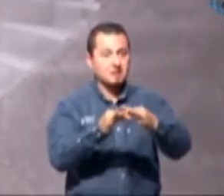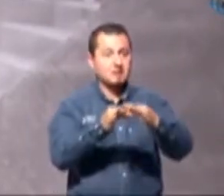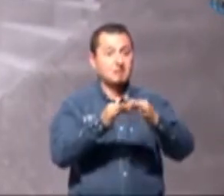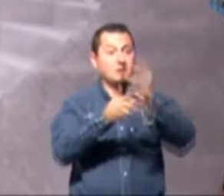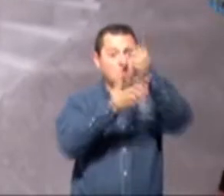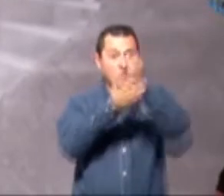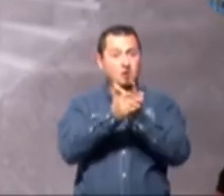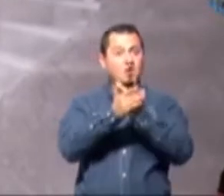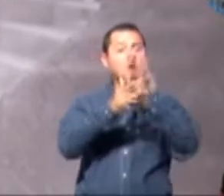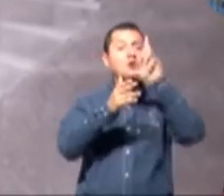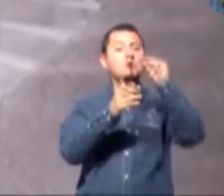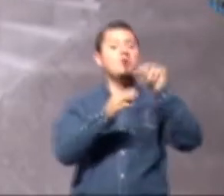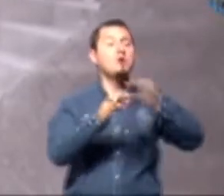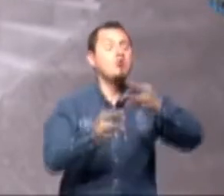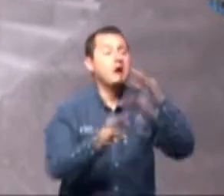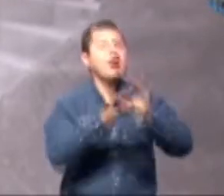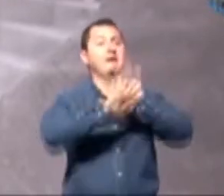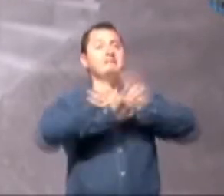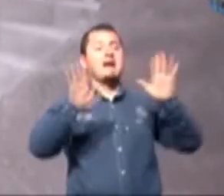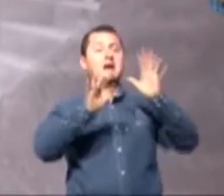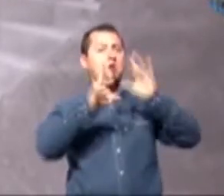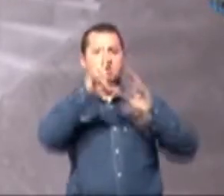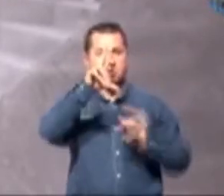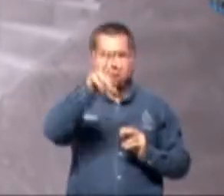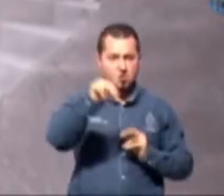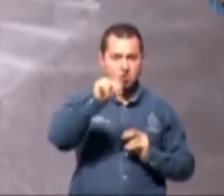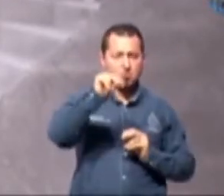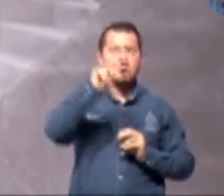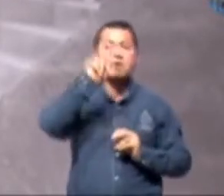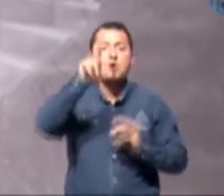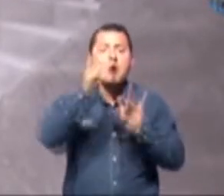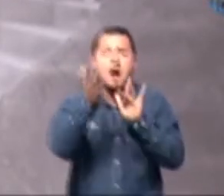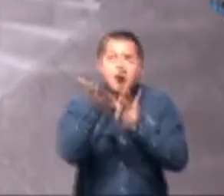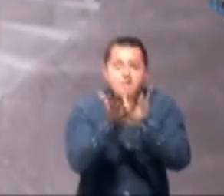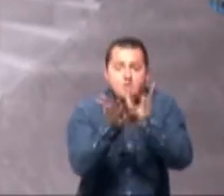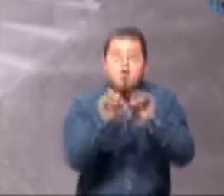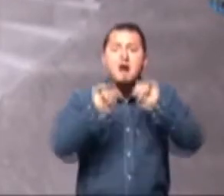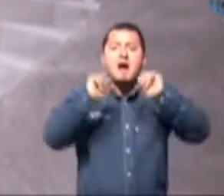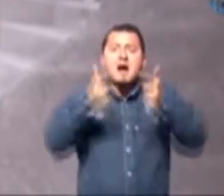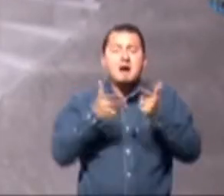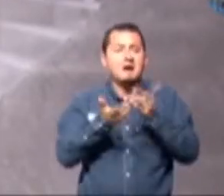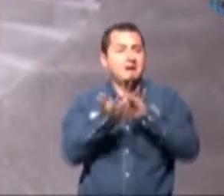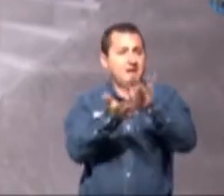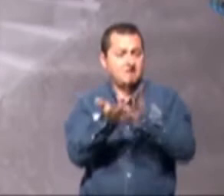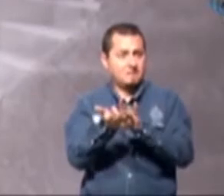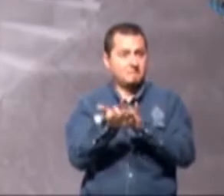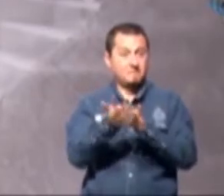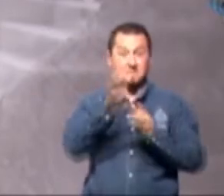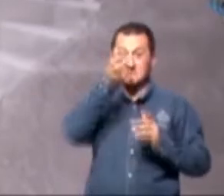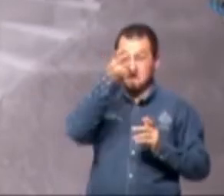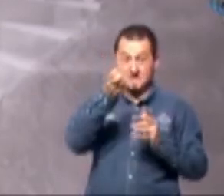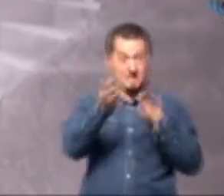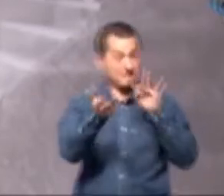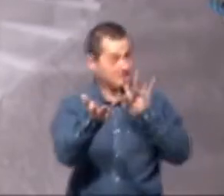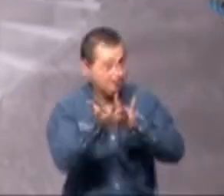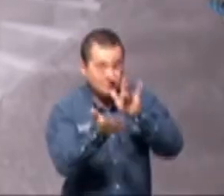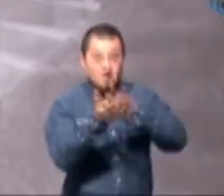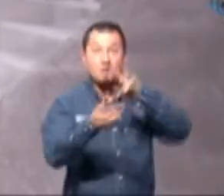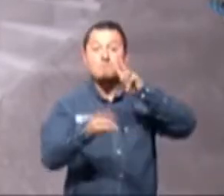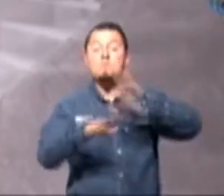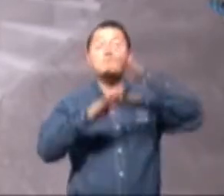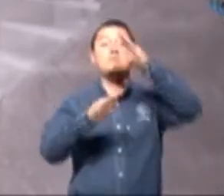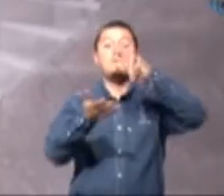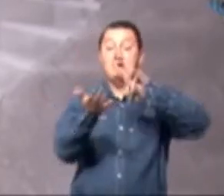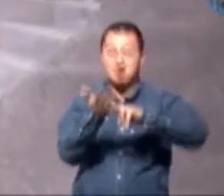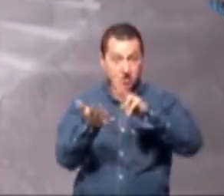que las becas las aprovechen para construir su futuro y seguir con sus estudios de licenciatura. Con las becas entregadas